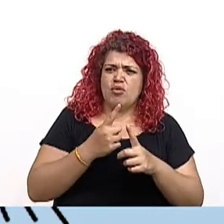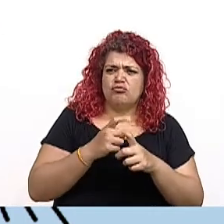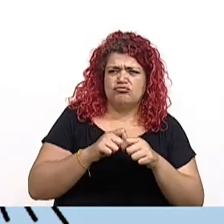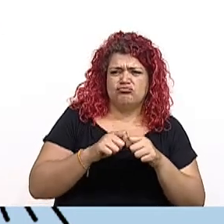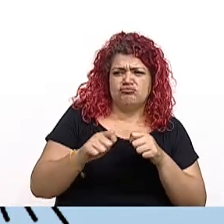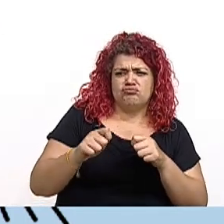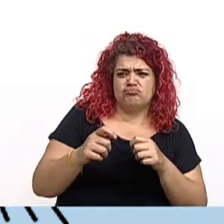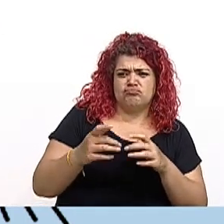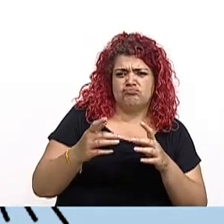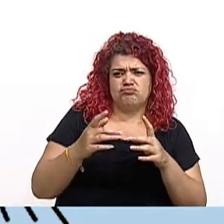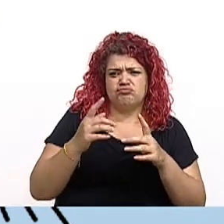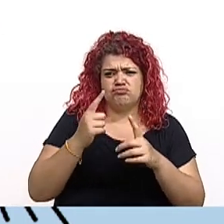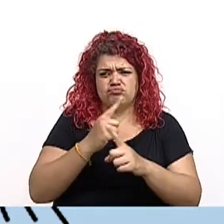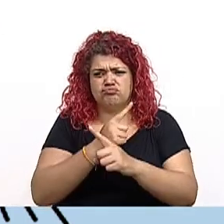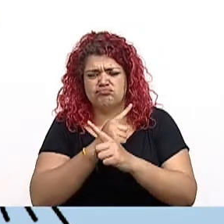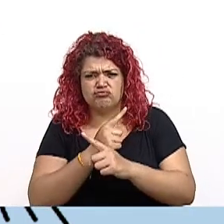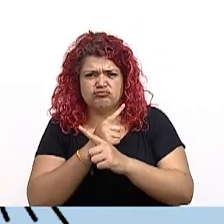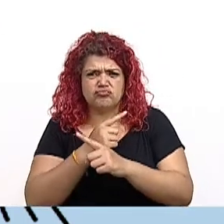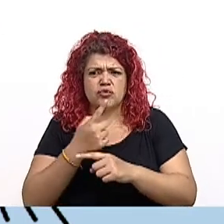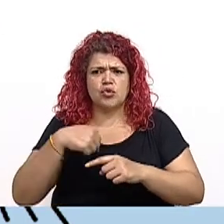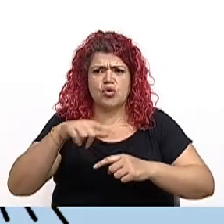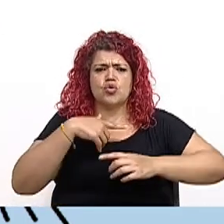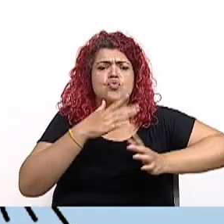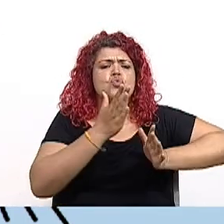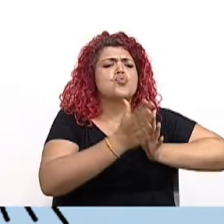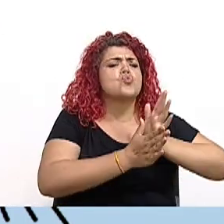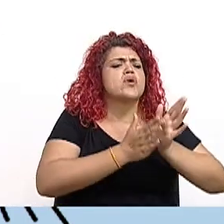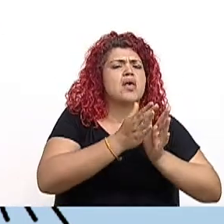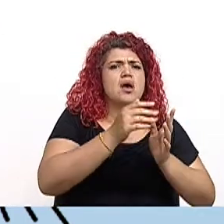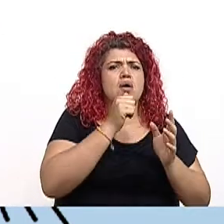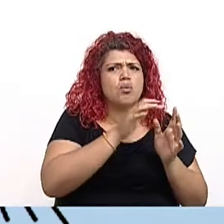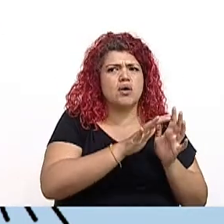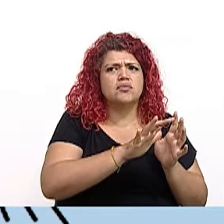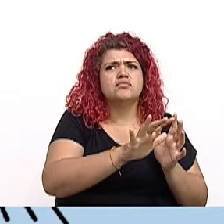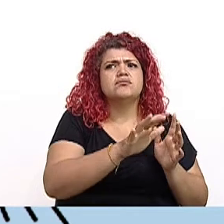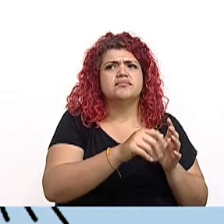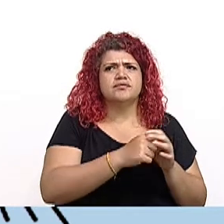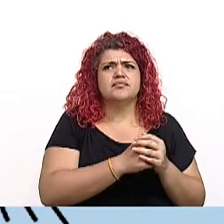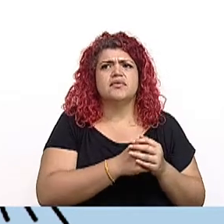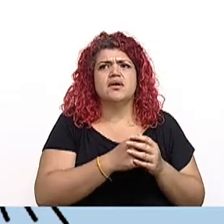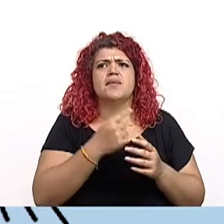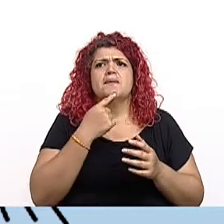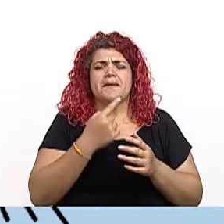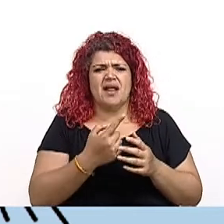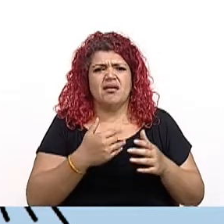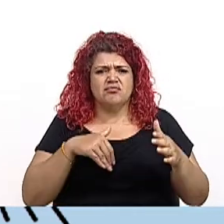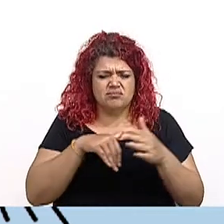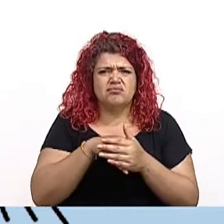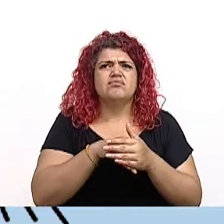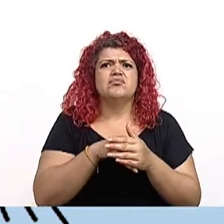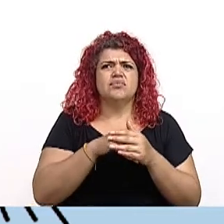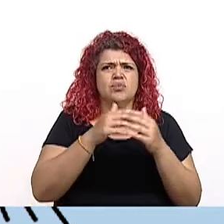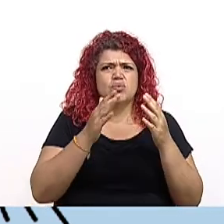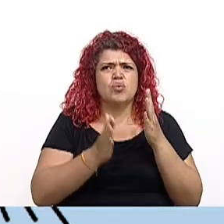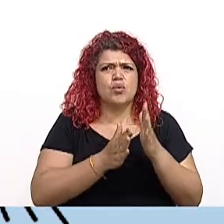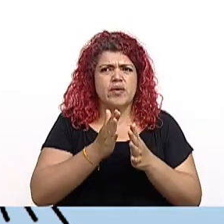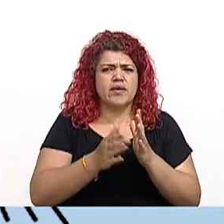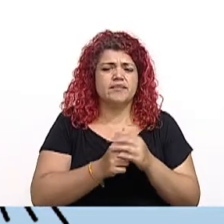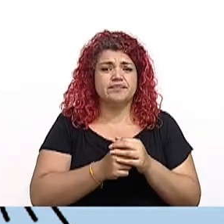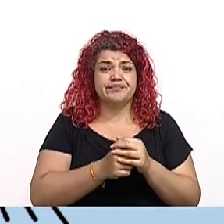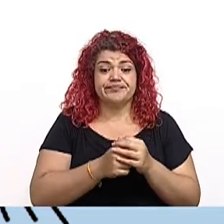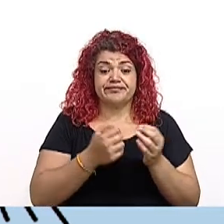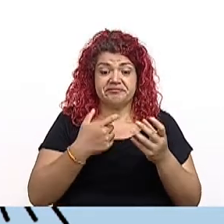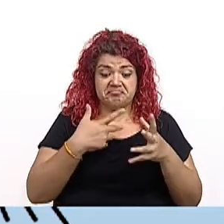las inundaciones, protegiendo nuestros humedales, que son verdaderos filtros, verdaderas barreras, y establecer sistemas